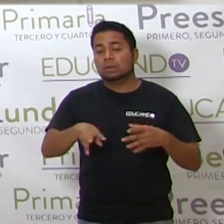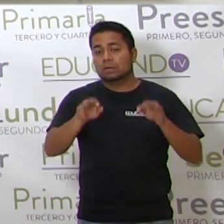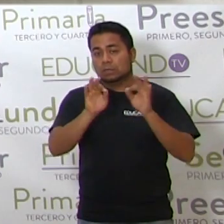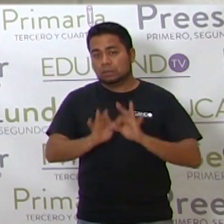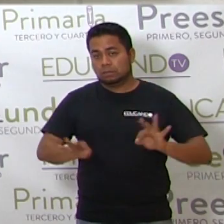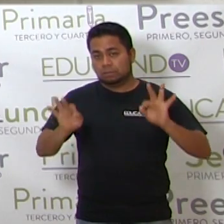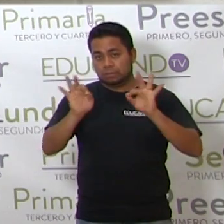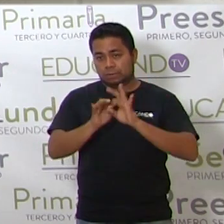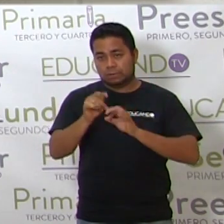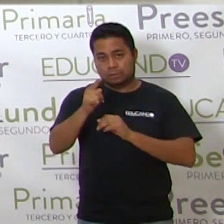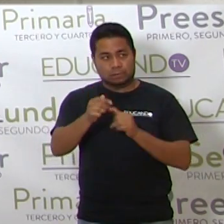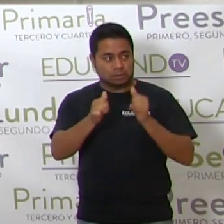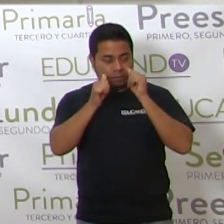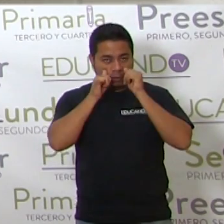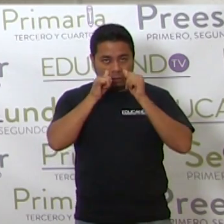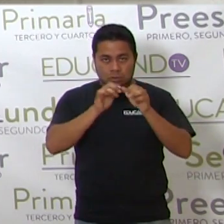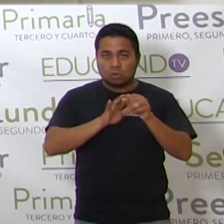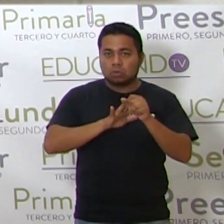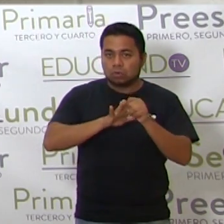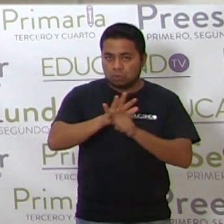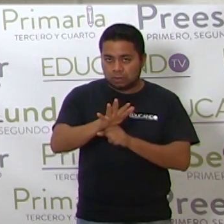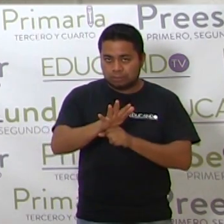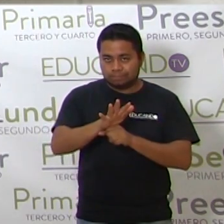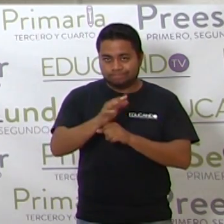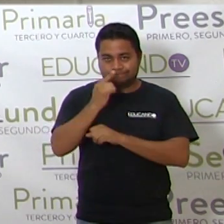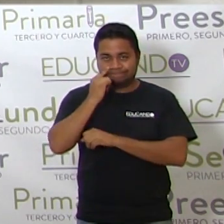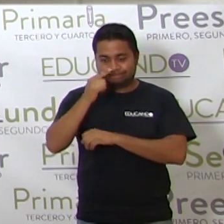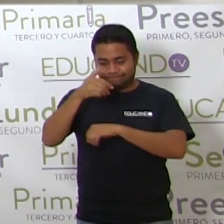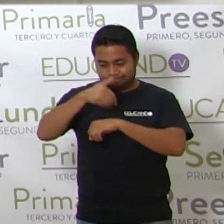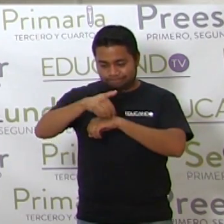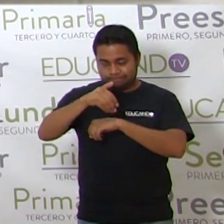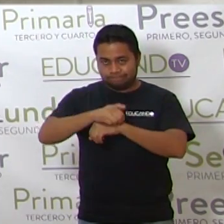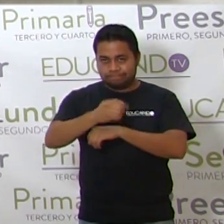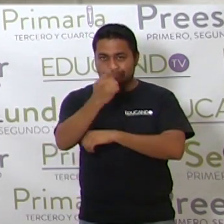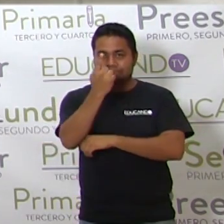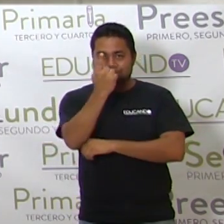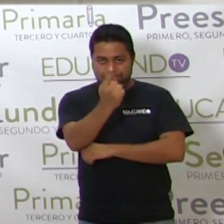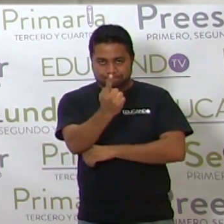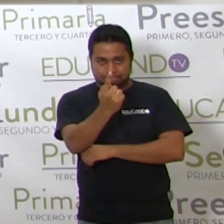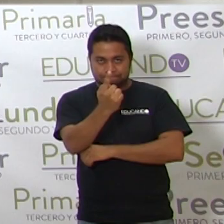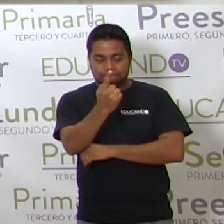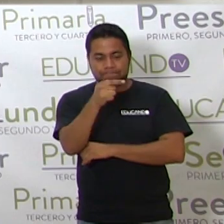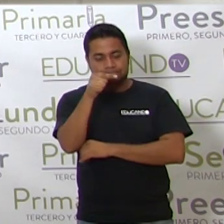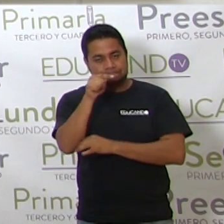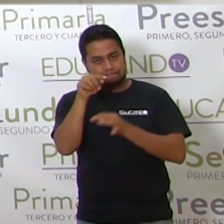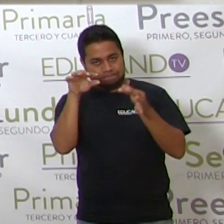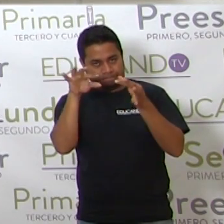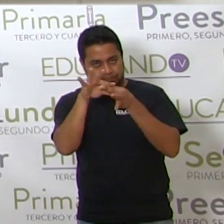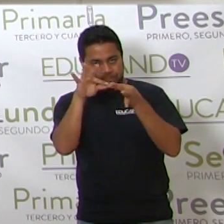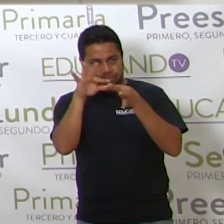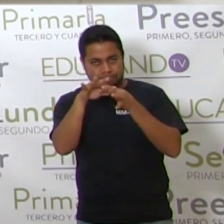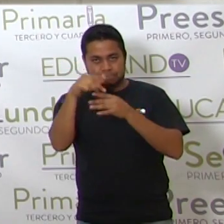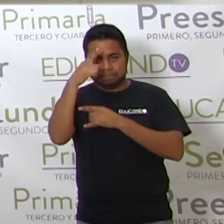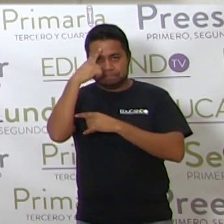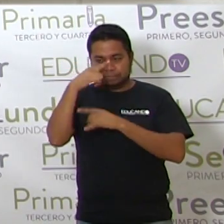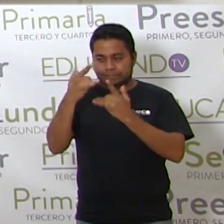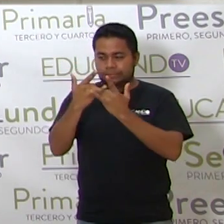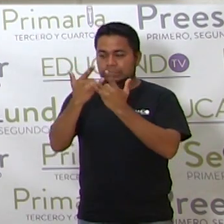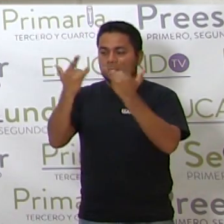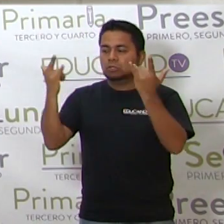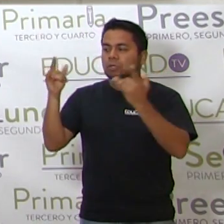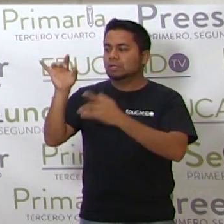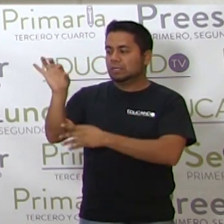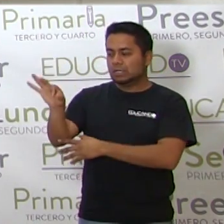tú tomes en cuenta lo siguiente en el número 1 hablamos lo referente a lo que es elegir una historia